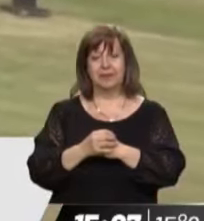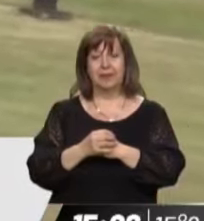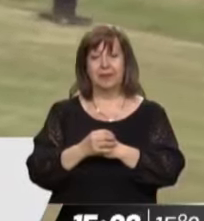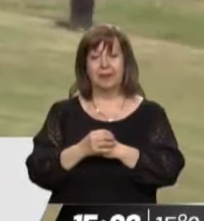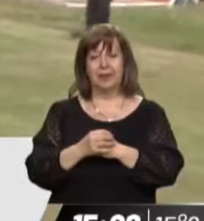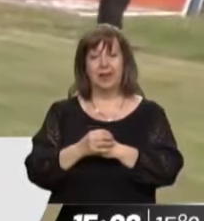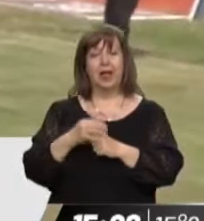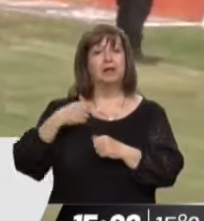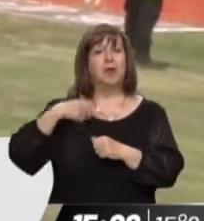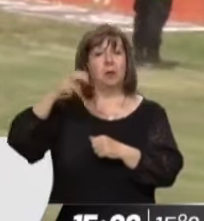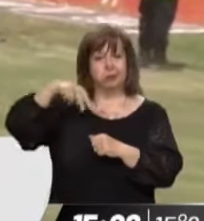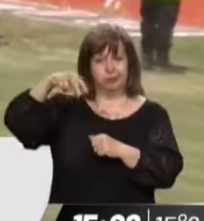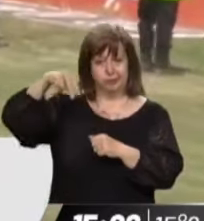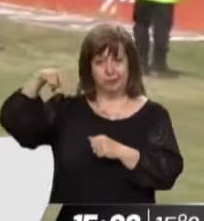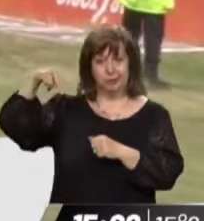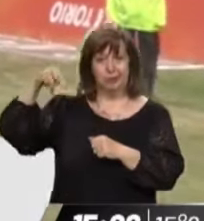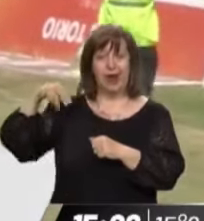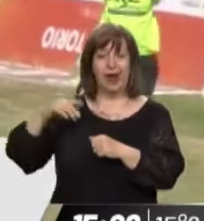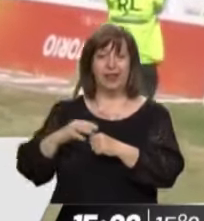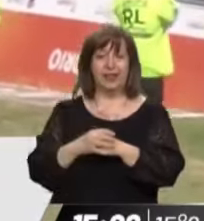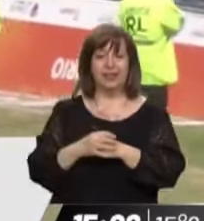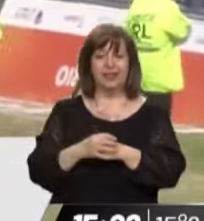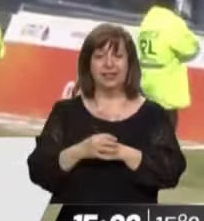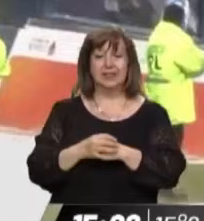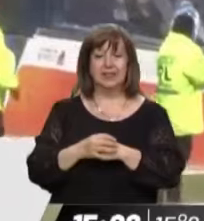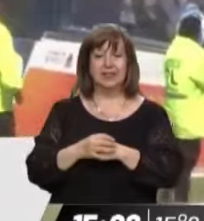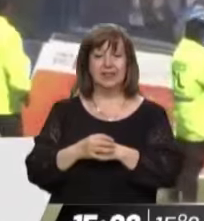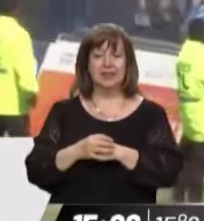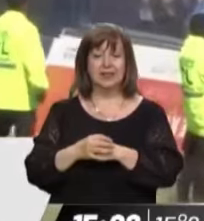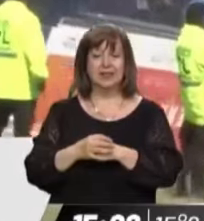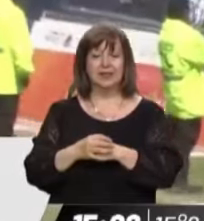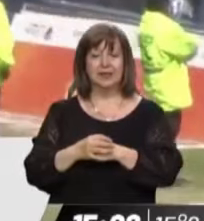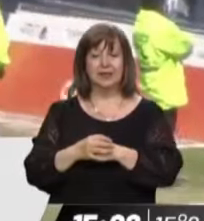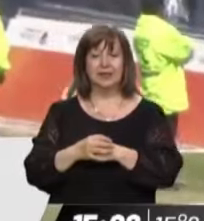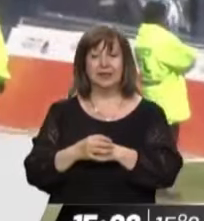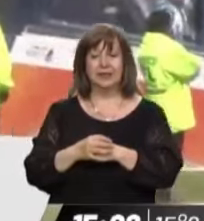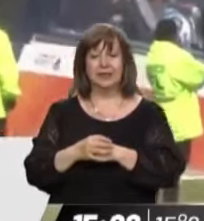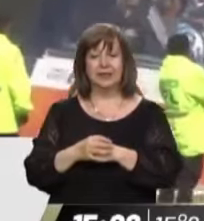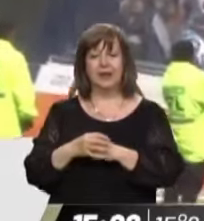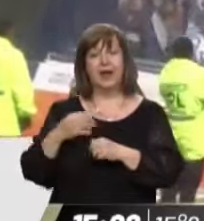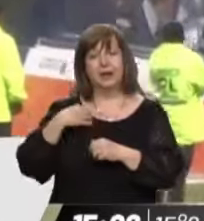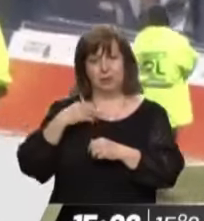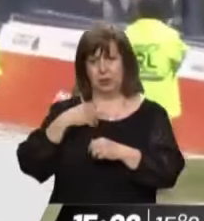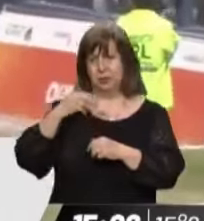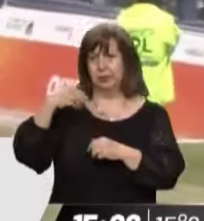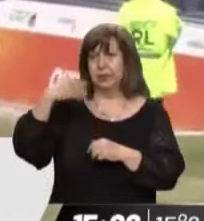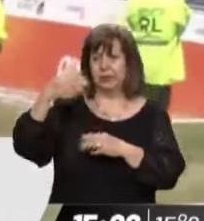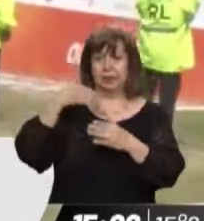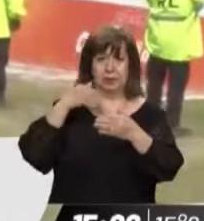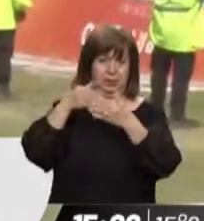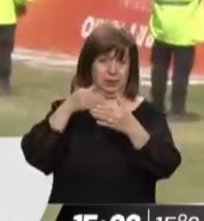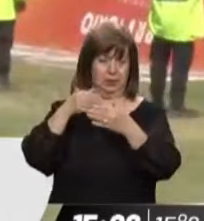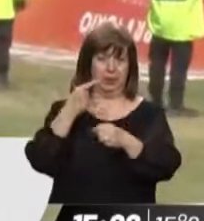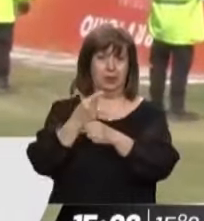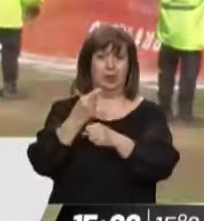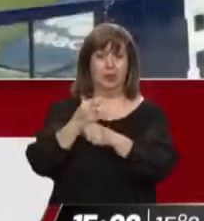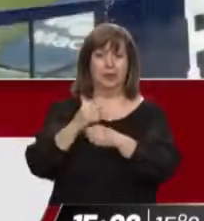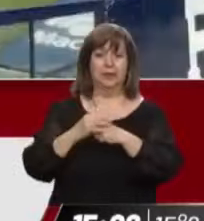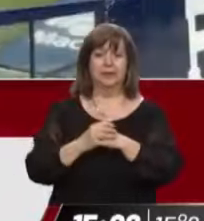descarga. Me hace acordar el movimiento. Tengo acá la fosa, por eso no me puedo arrimar 100% con los hinchas de la